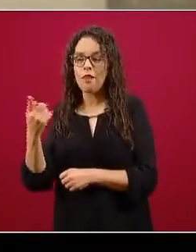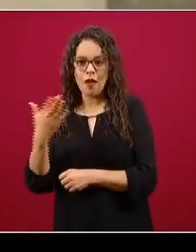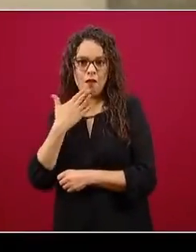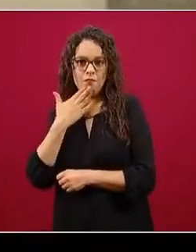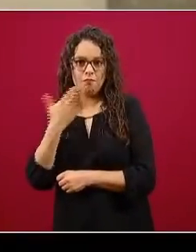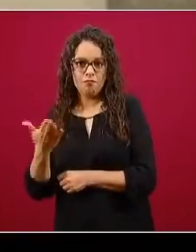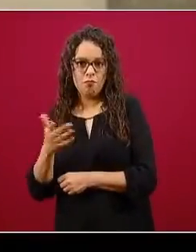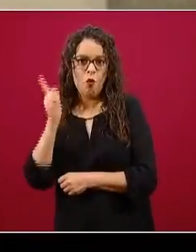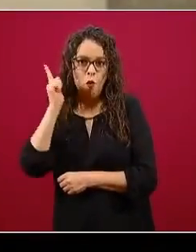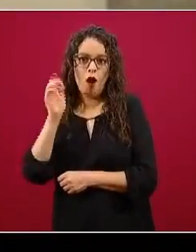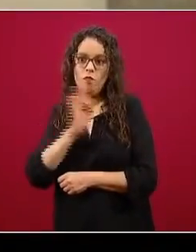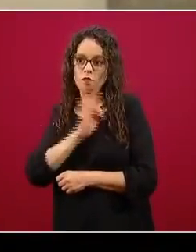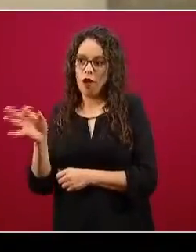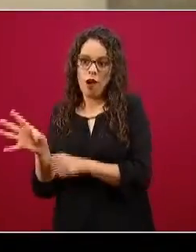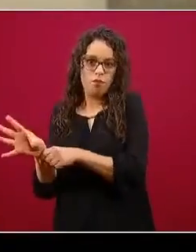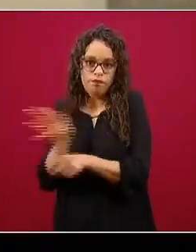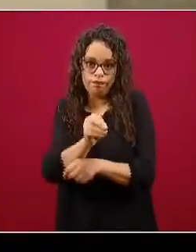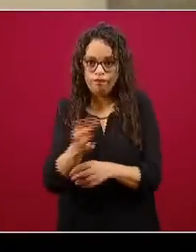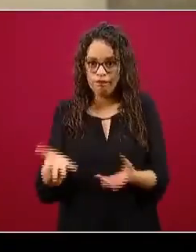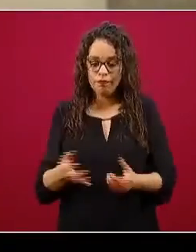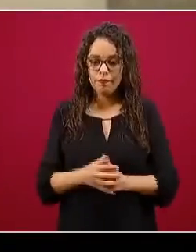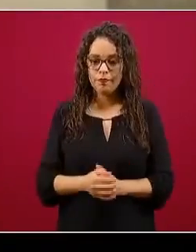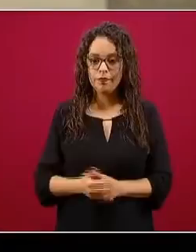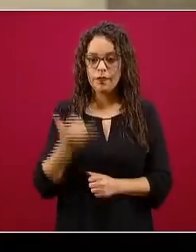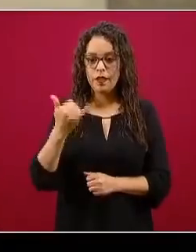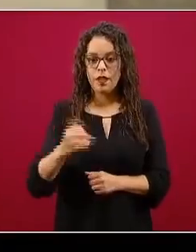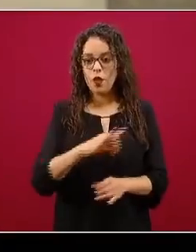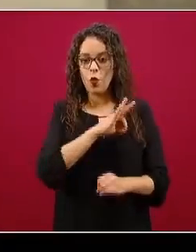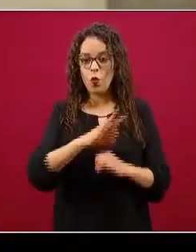de la última lámina del director del Seguro,